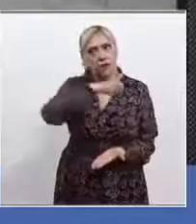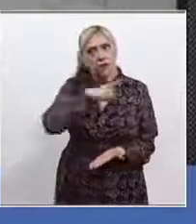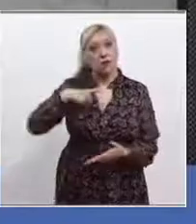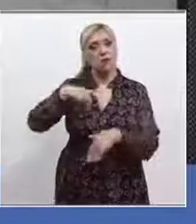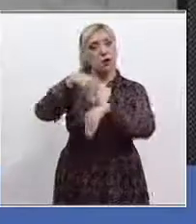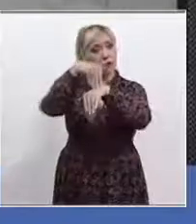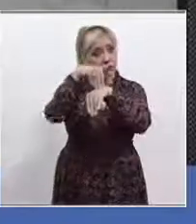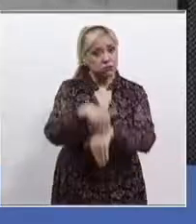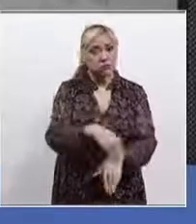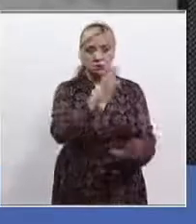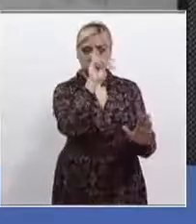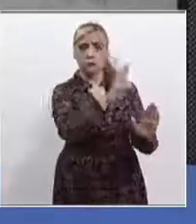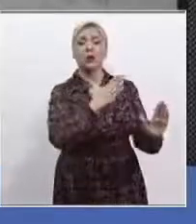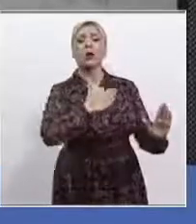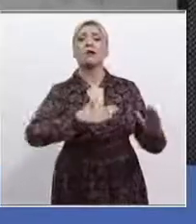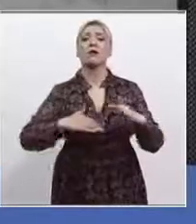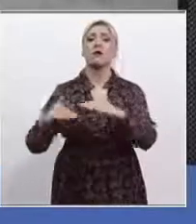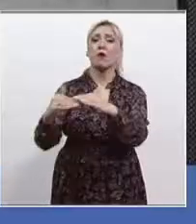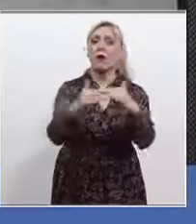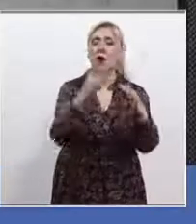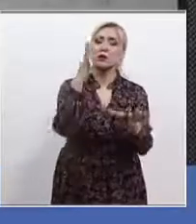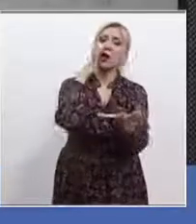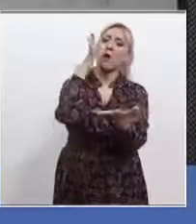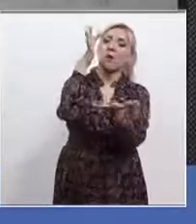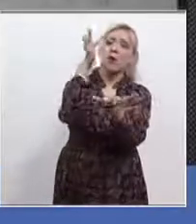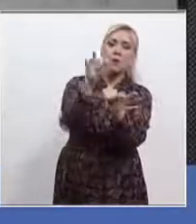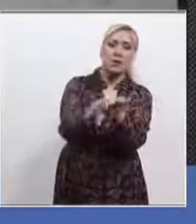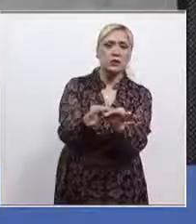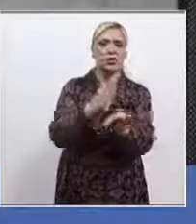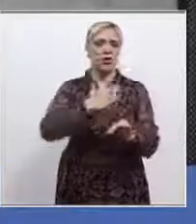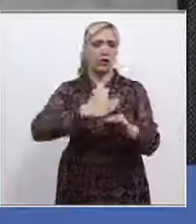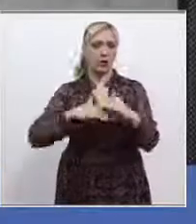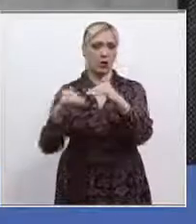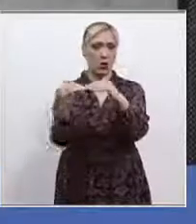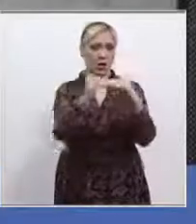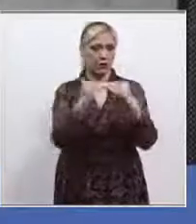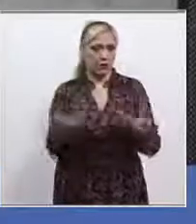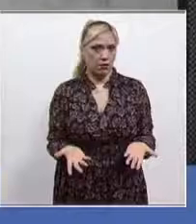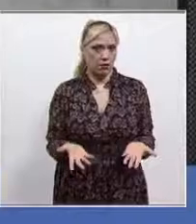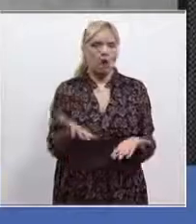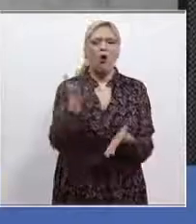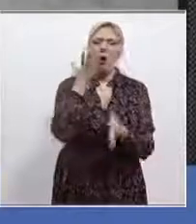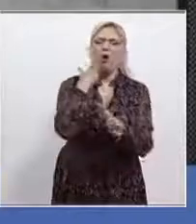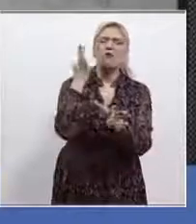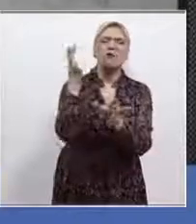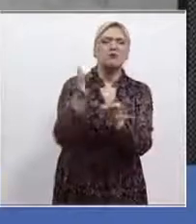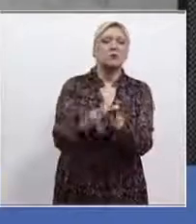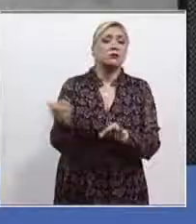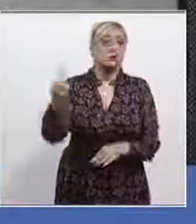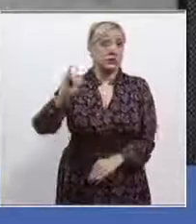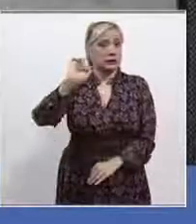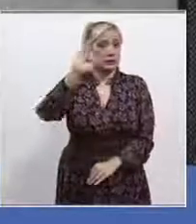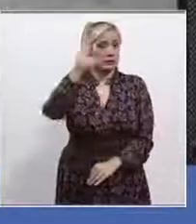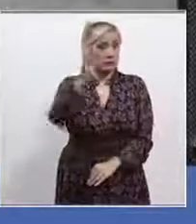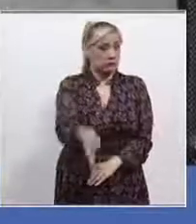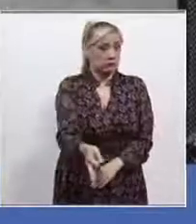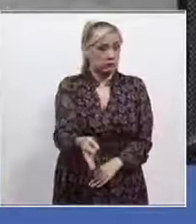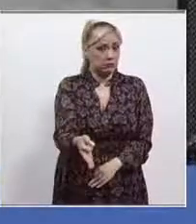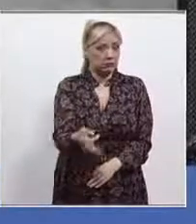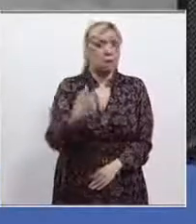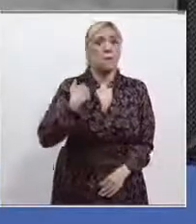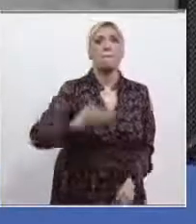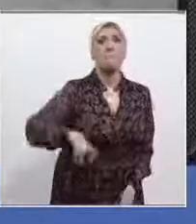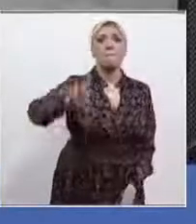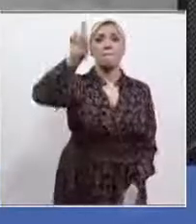su compromiso democrático, que es un compromiso que asumieron al aceptar